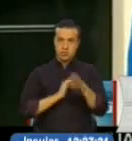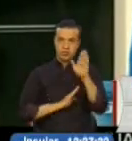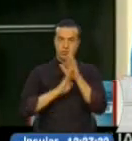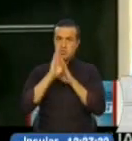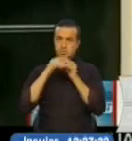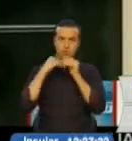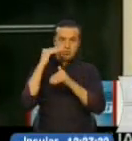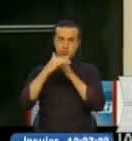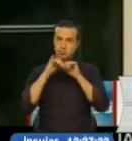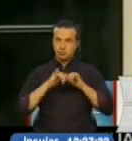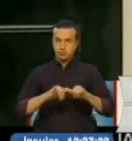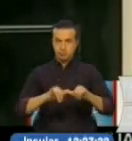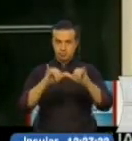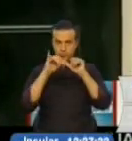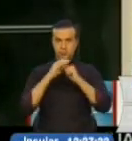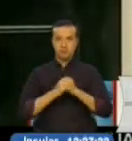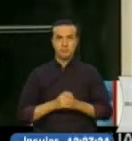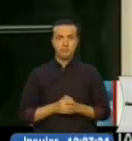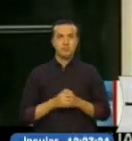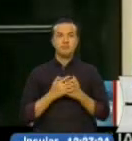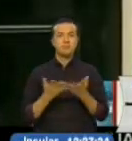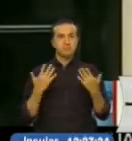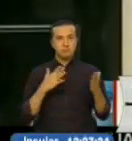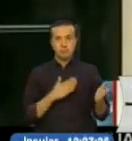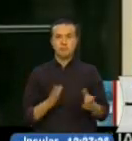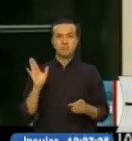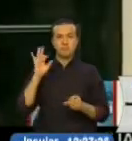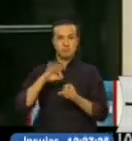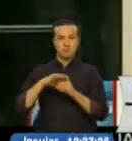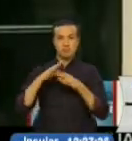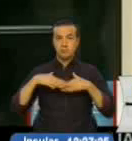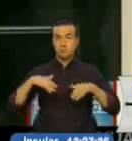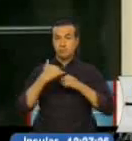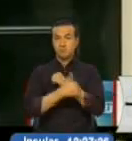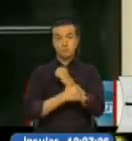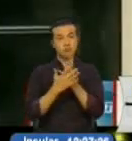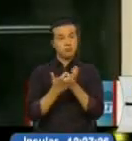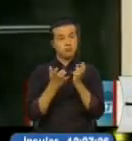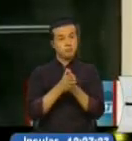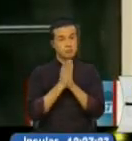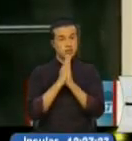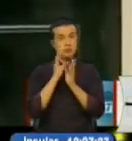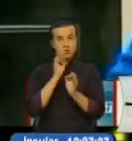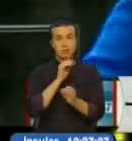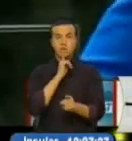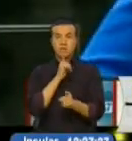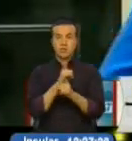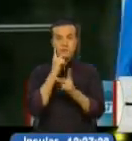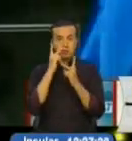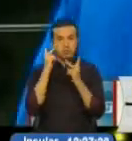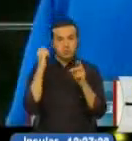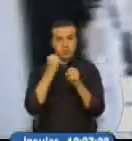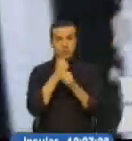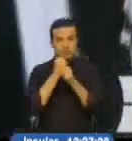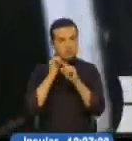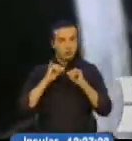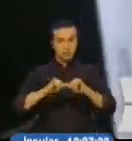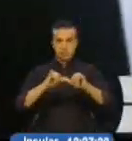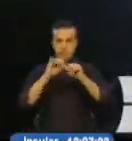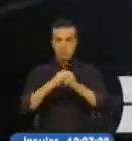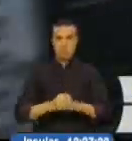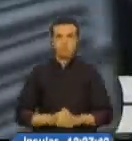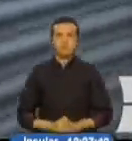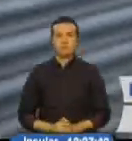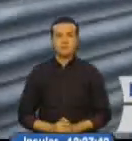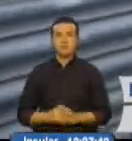largo plazo. Esto es lo que ha votado nuestro pueblo y esto es lo que entregaremos. Ahora pongámonos a trabajar. De su